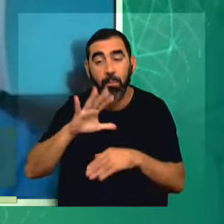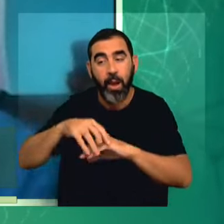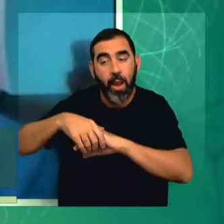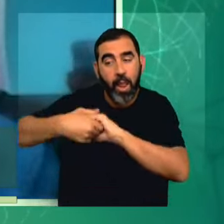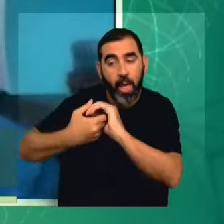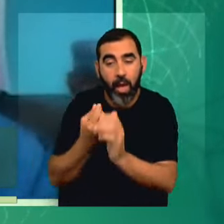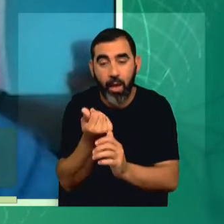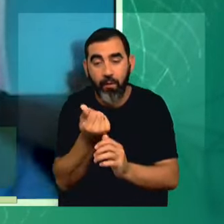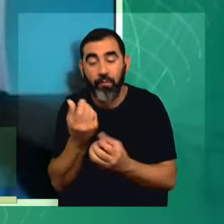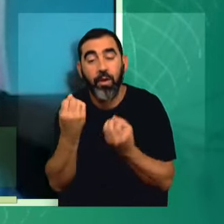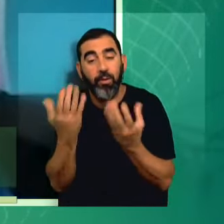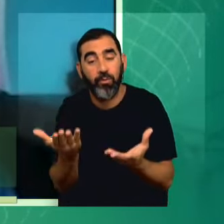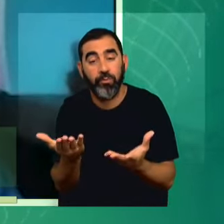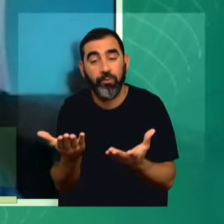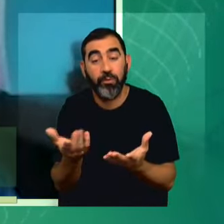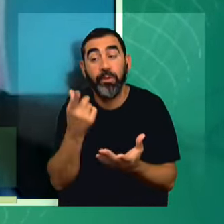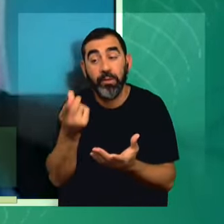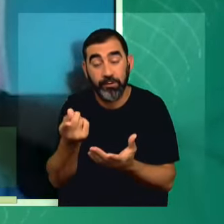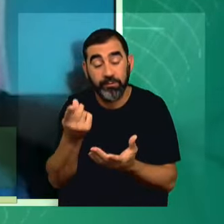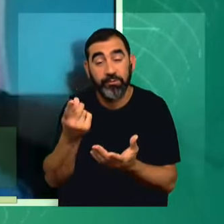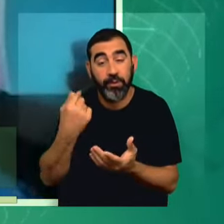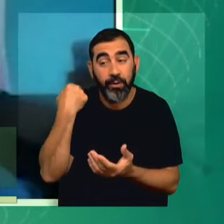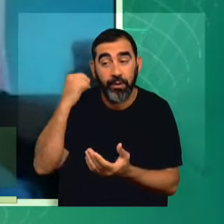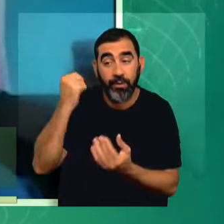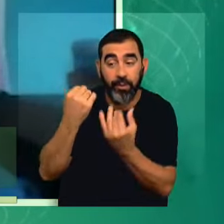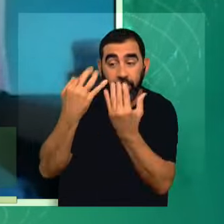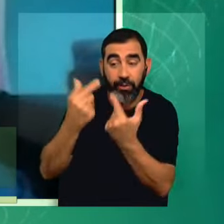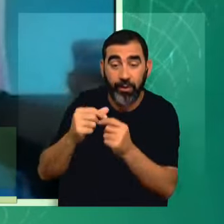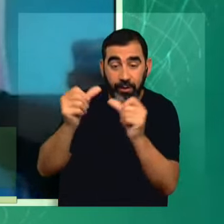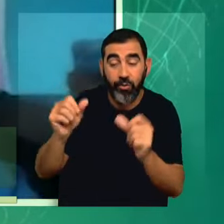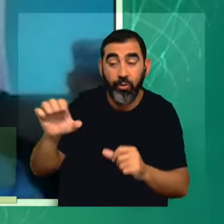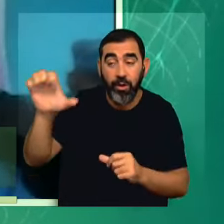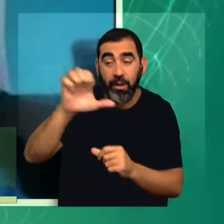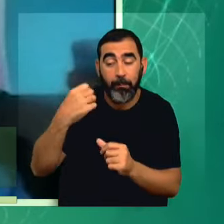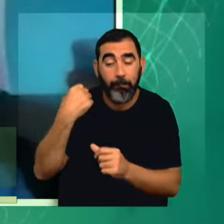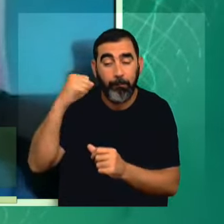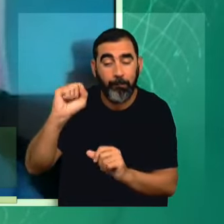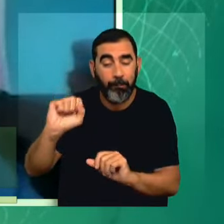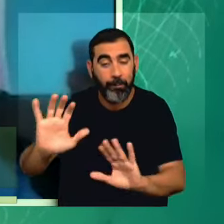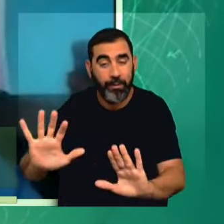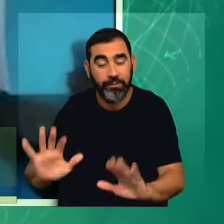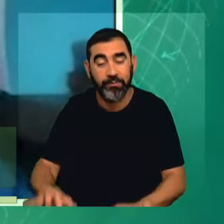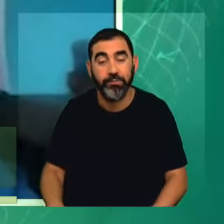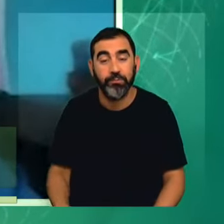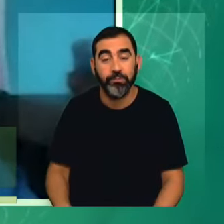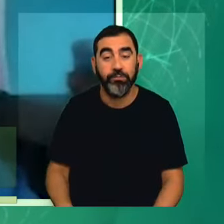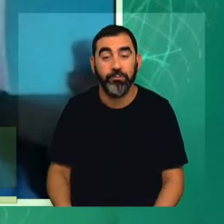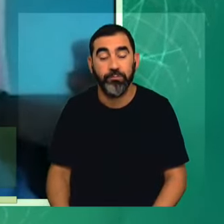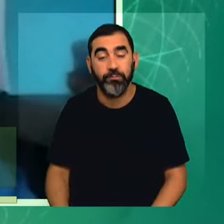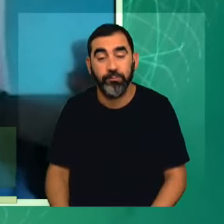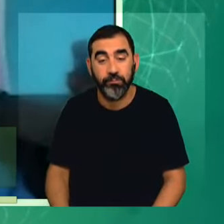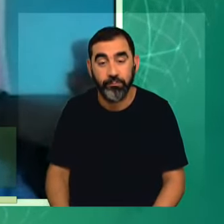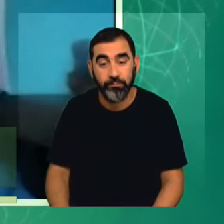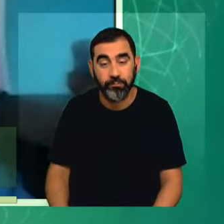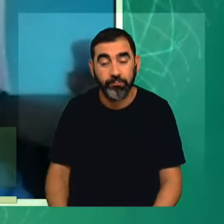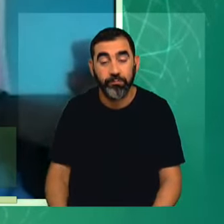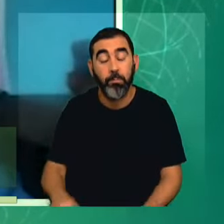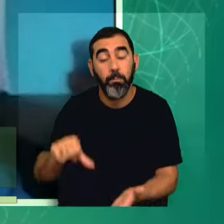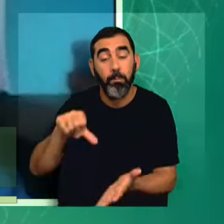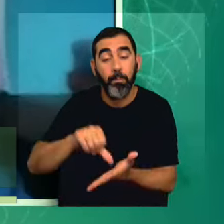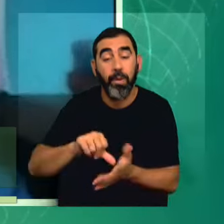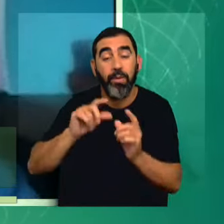porque el lavado es lo que produce el crimen organizado las empresas delictivas y y el país